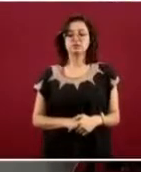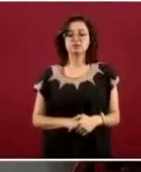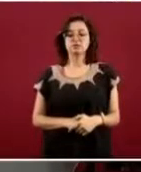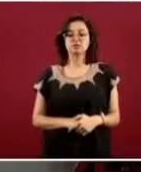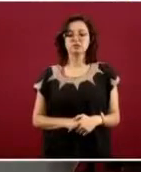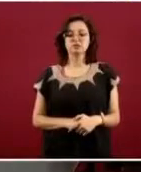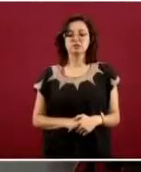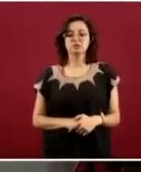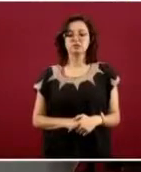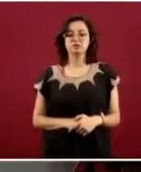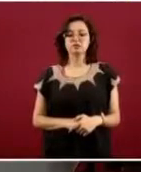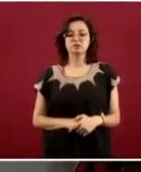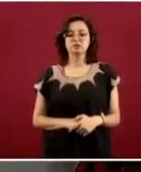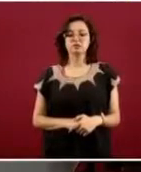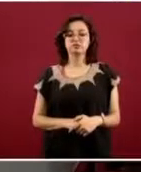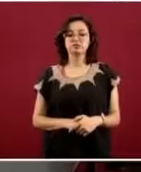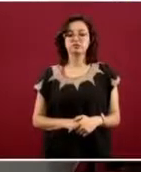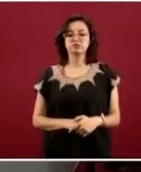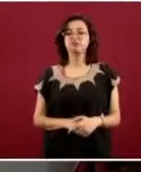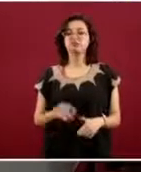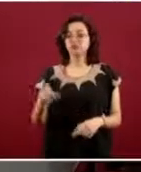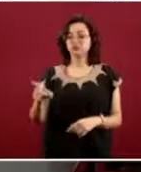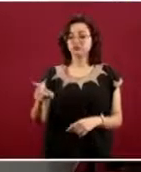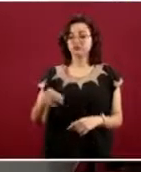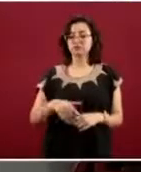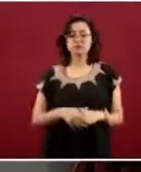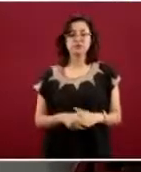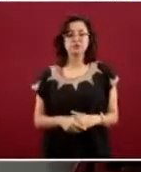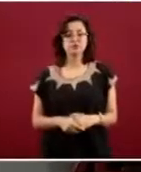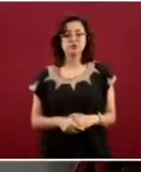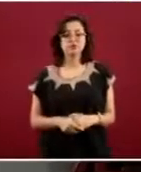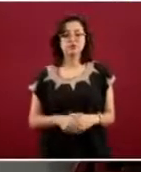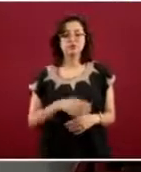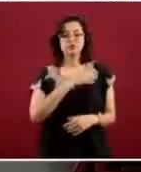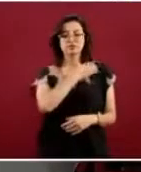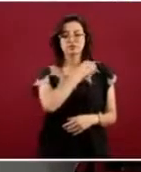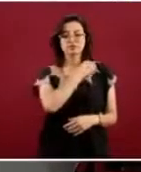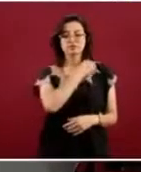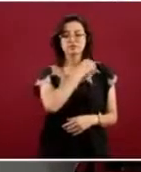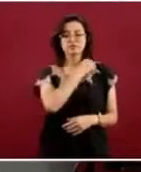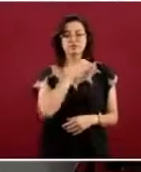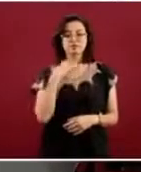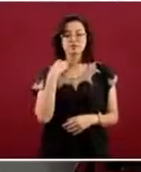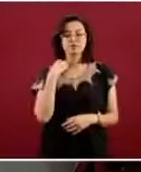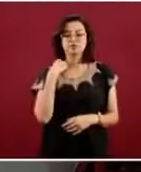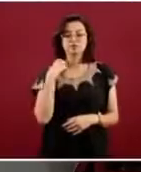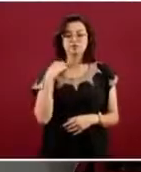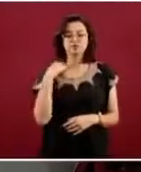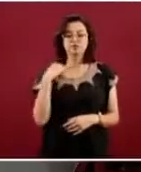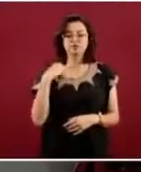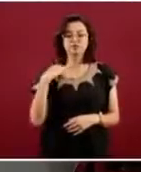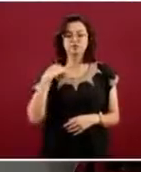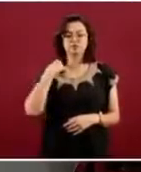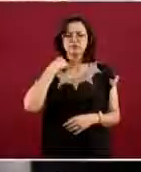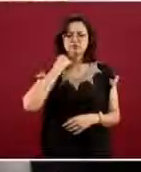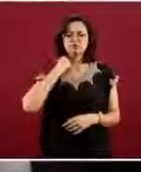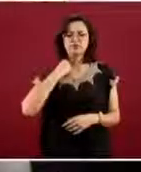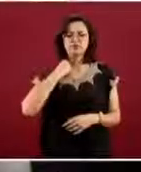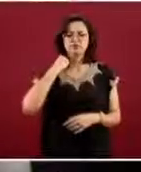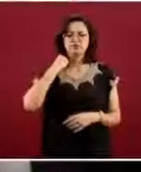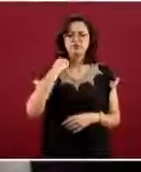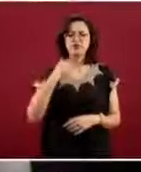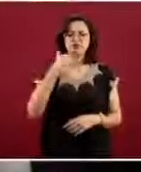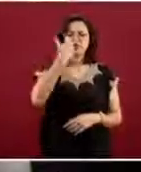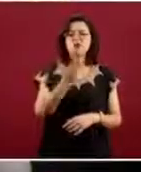pocos minutos. Yo quisiera preguntarle, primero respecto a las defunciones, si me pudiera comentar,